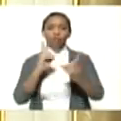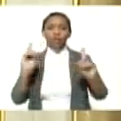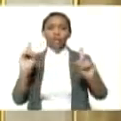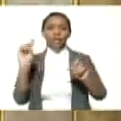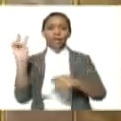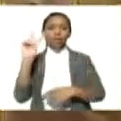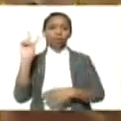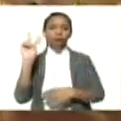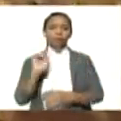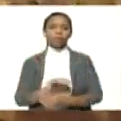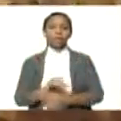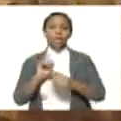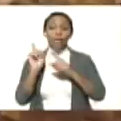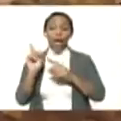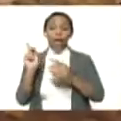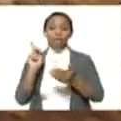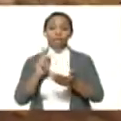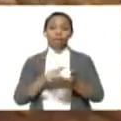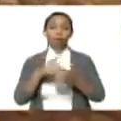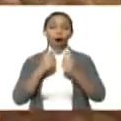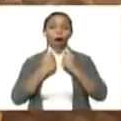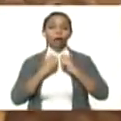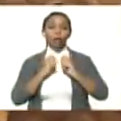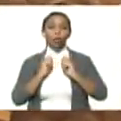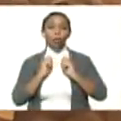venezolana. Y allí llegó Aristóbulo,